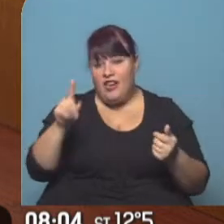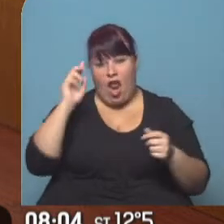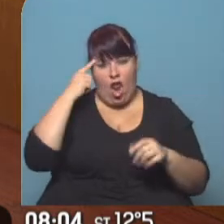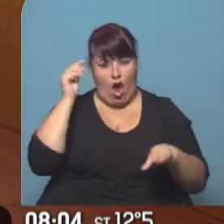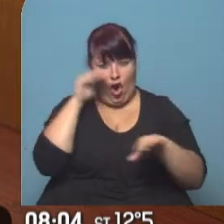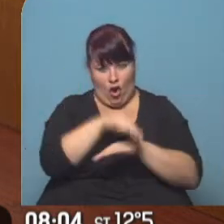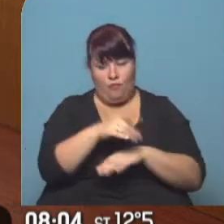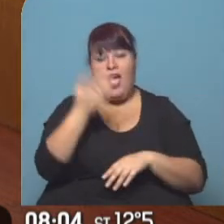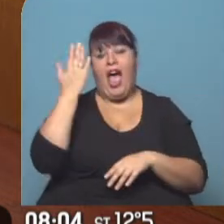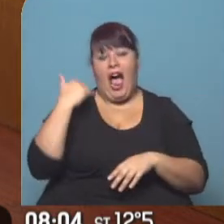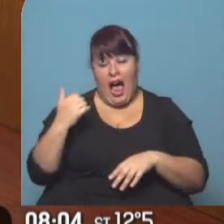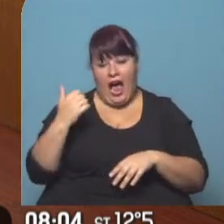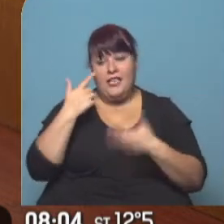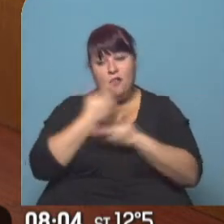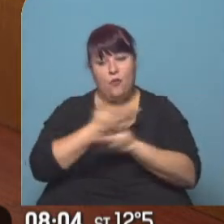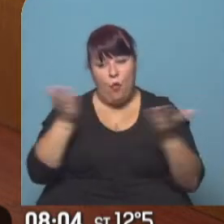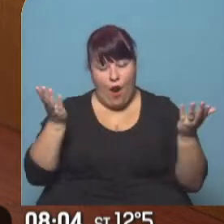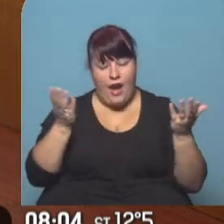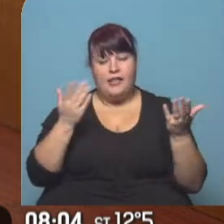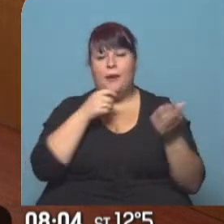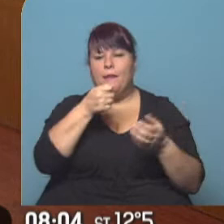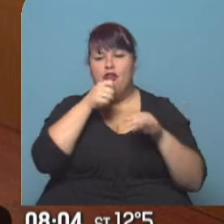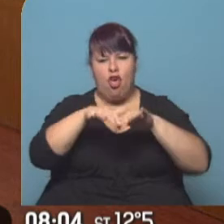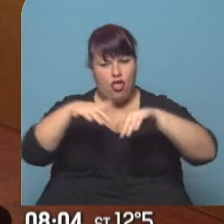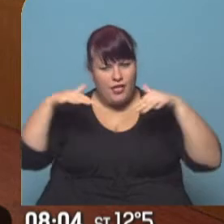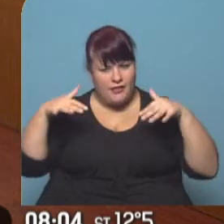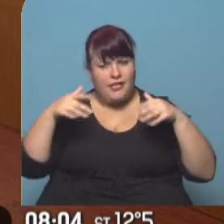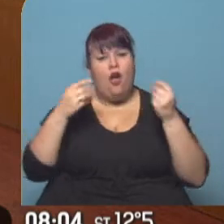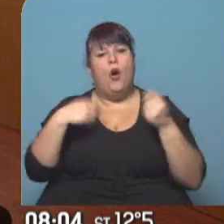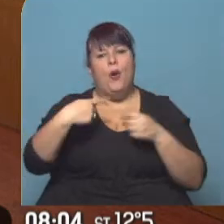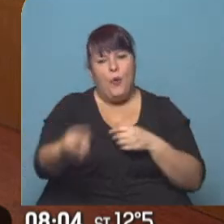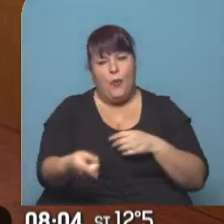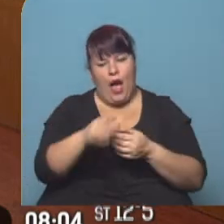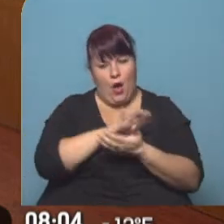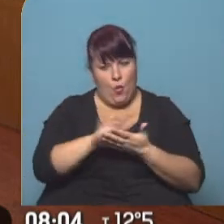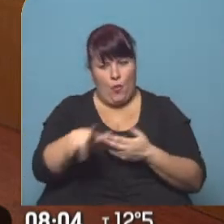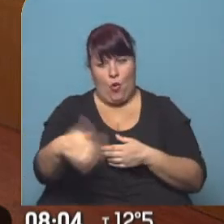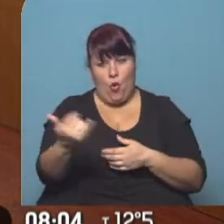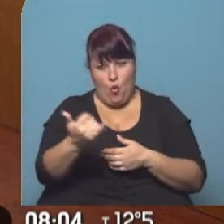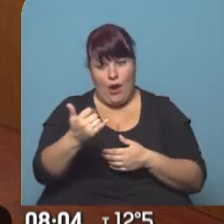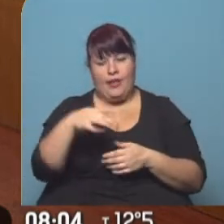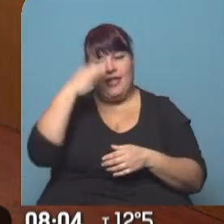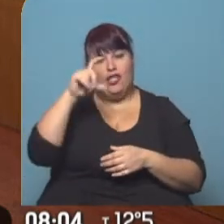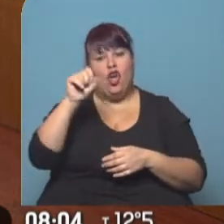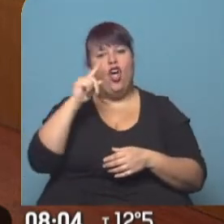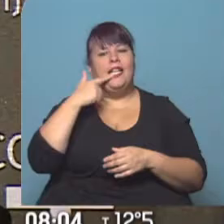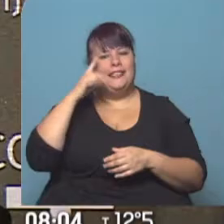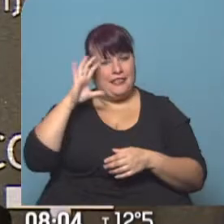manicomio. Ayer se hizo la presentación, una conferencia de prensa, de lo que será el estreno este jueves en el Teatro